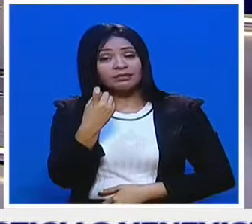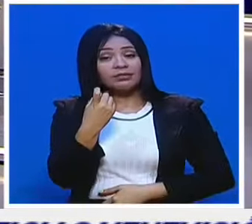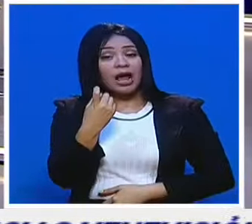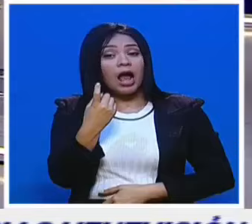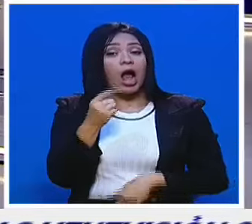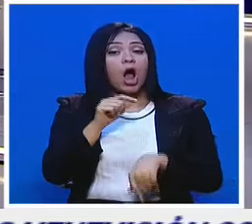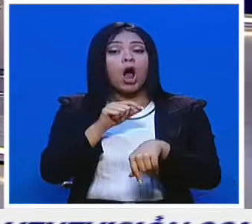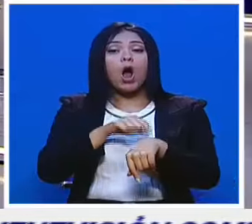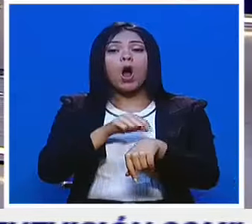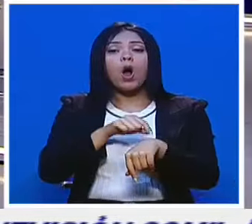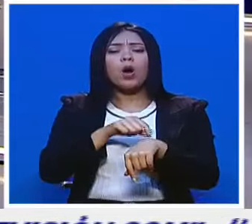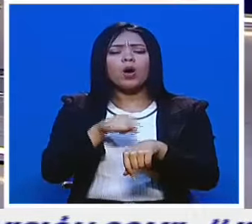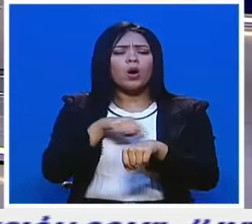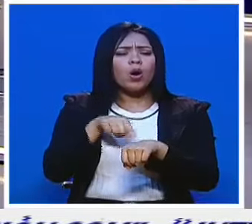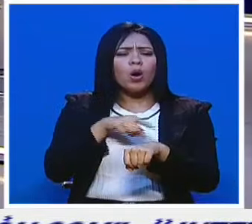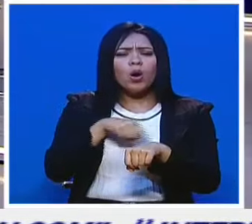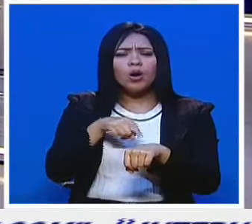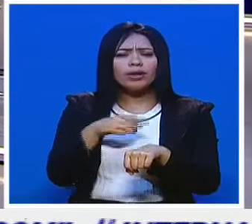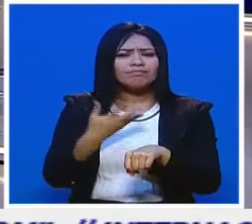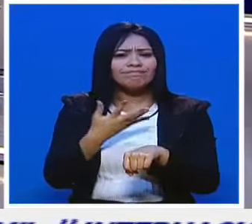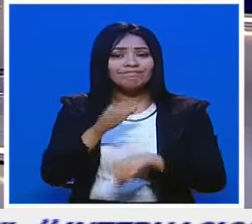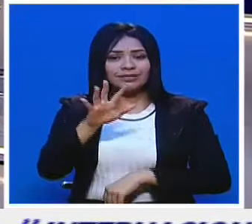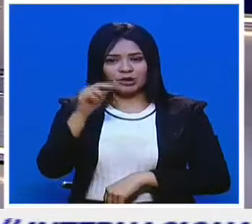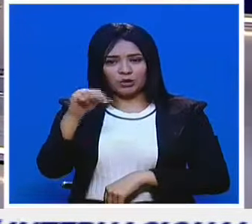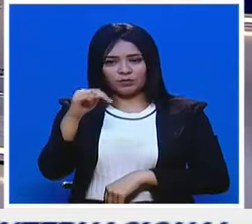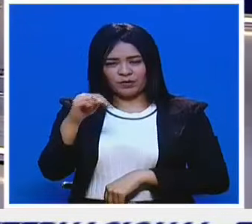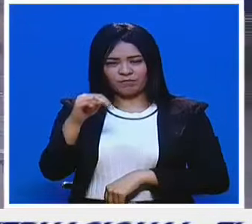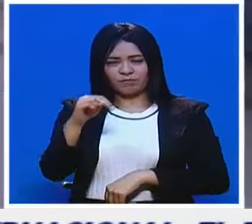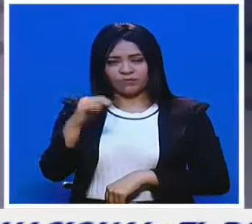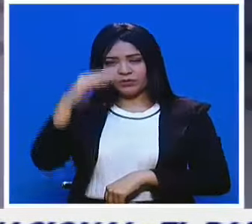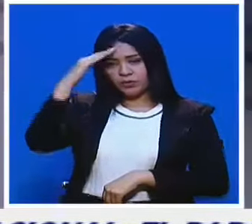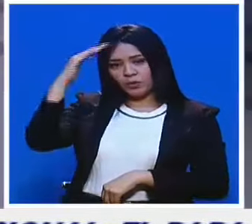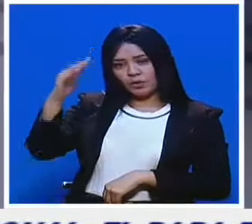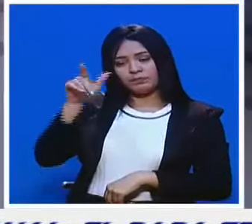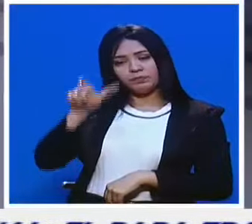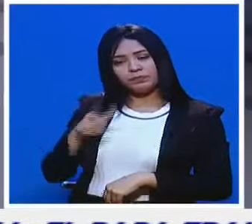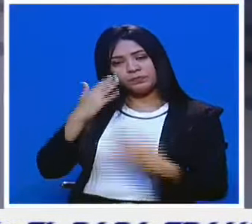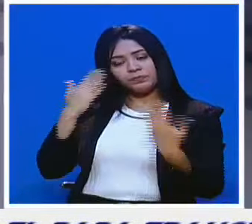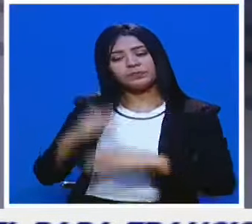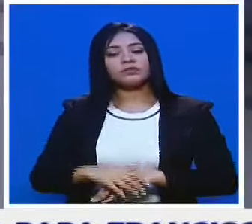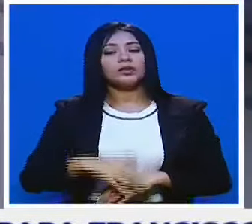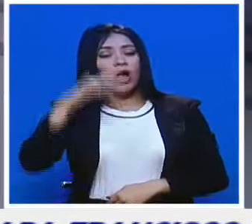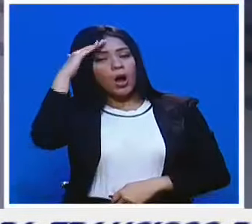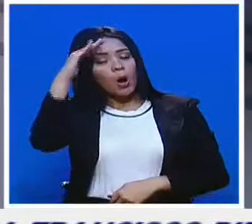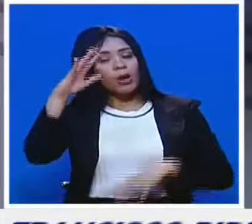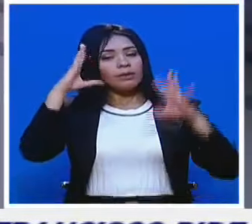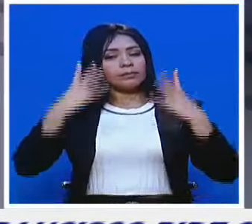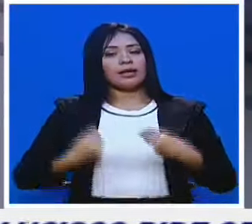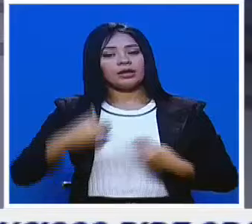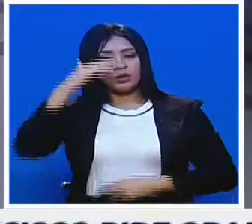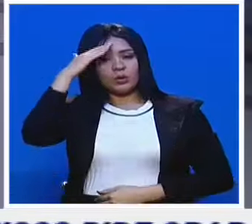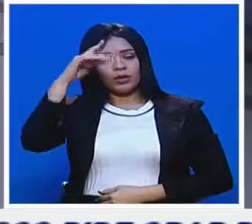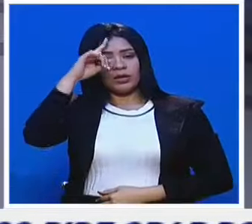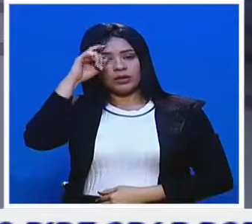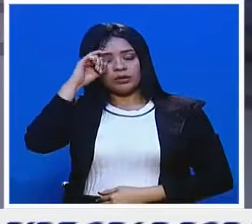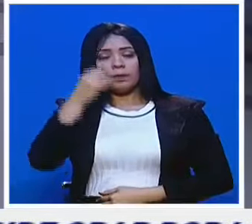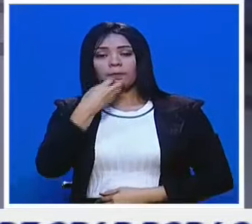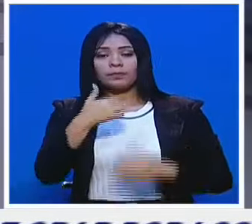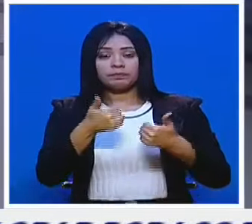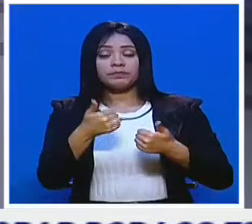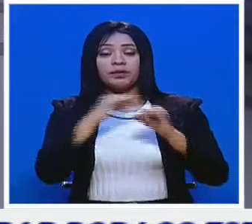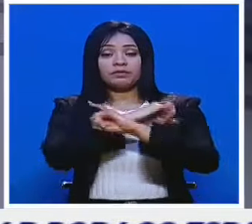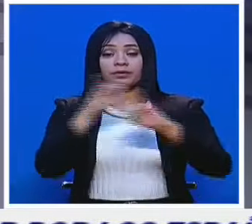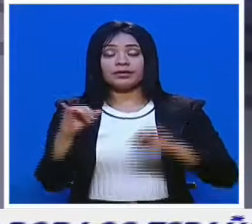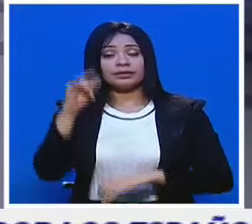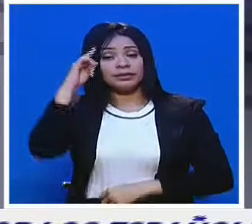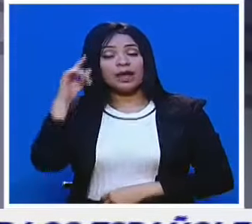pocas horas para el 5 de noviembre. Hola Mile. Hola Milagros, hola Carolina, ¿qué tal? ¿Cómo están? Feliz lunes, feliz